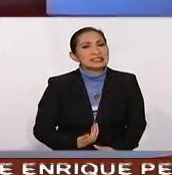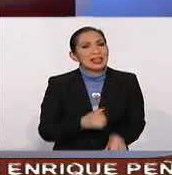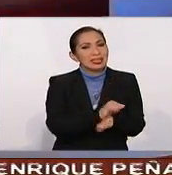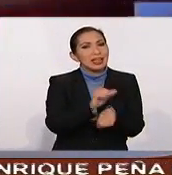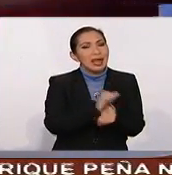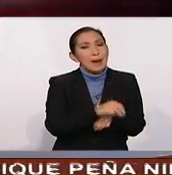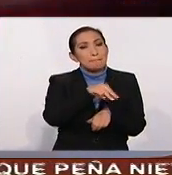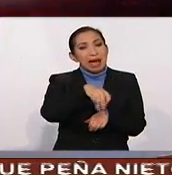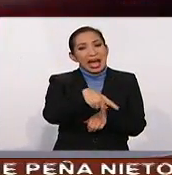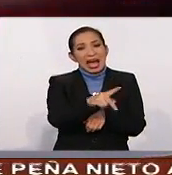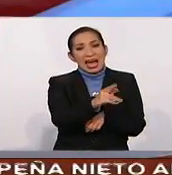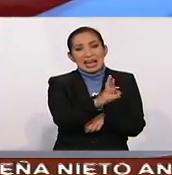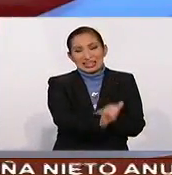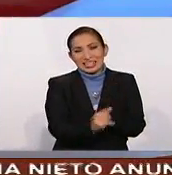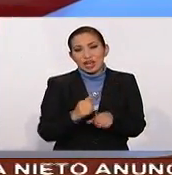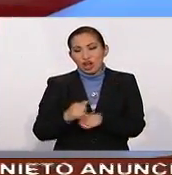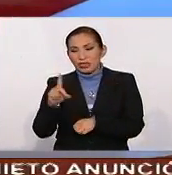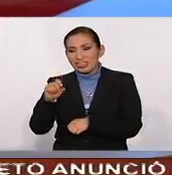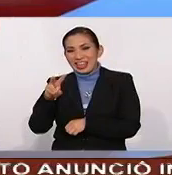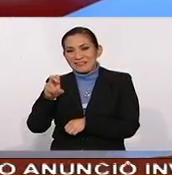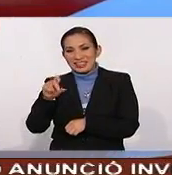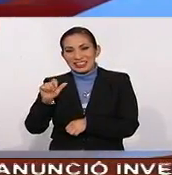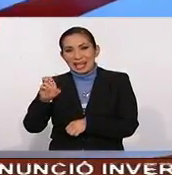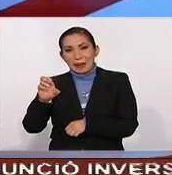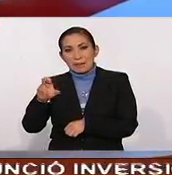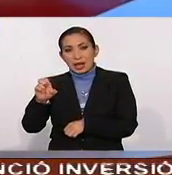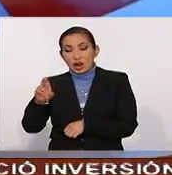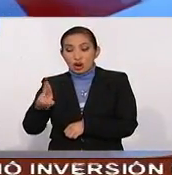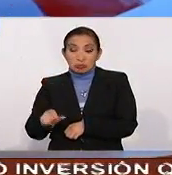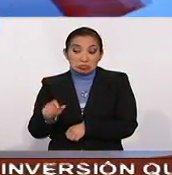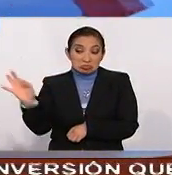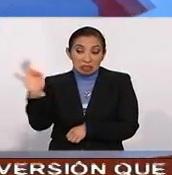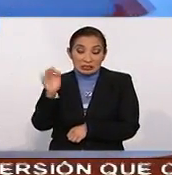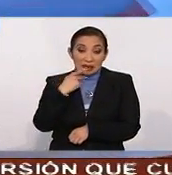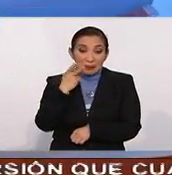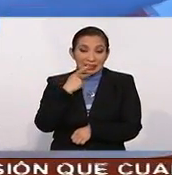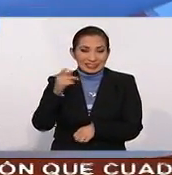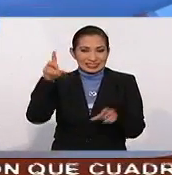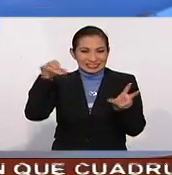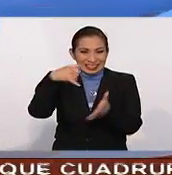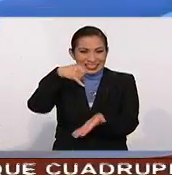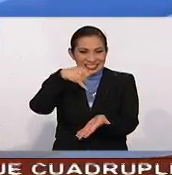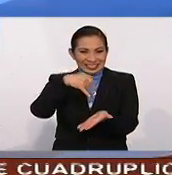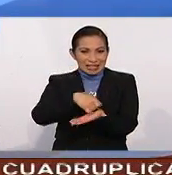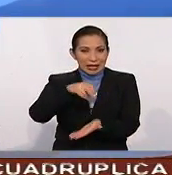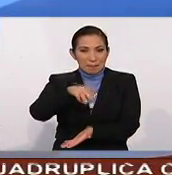Argentina, Macri, con David Cameron, que entre otros puntos pueden tocar justamente lo de las Malvinas.